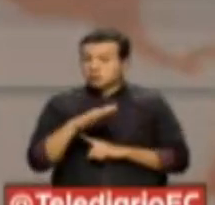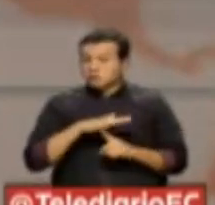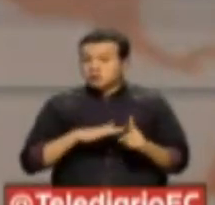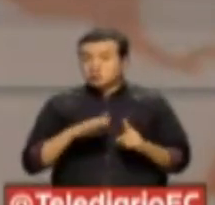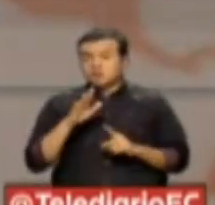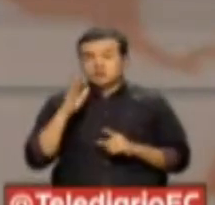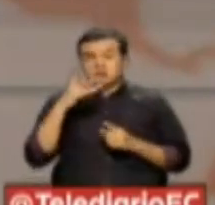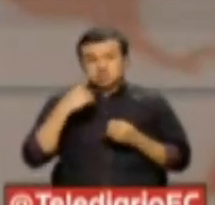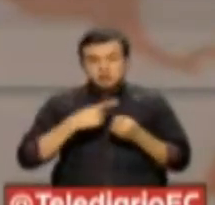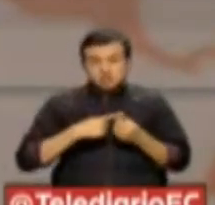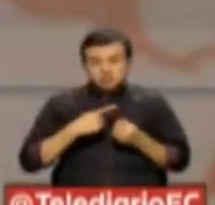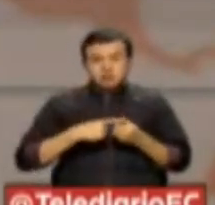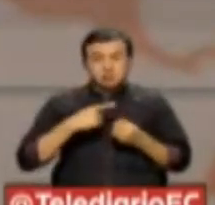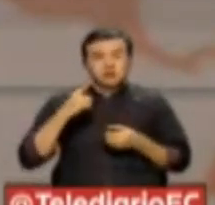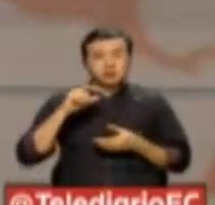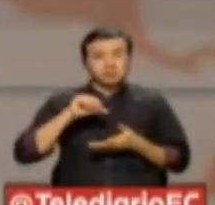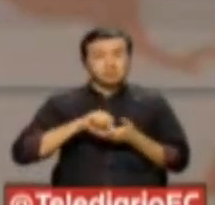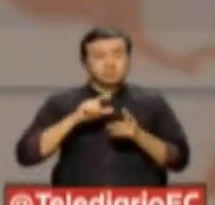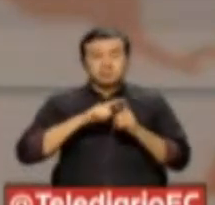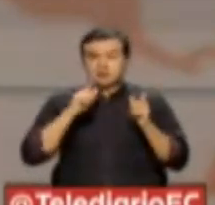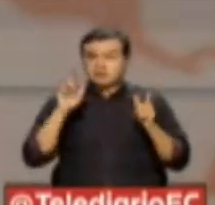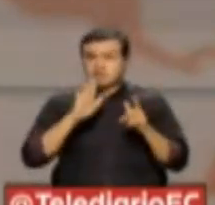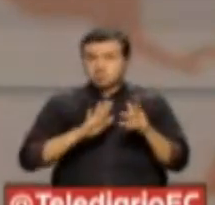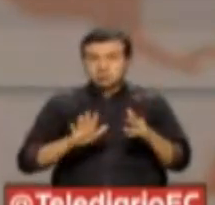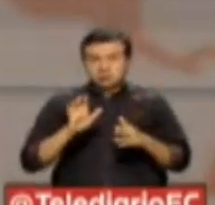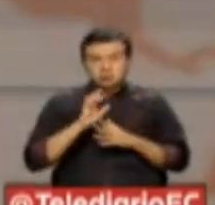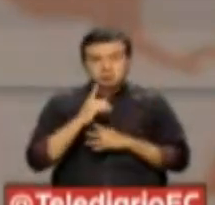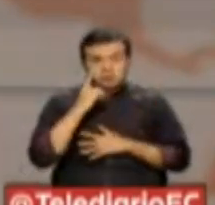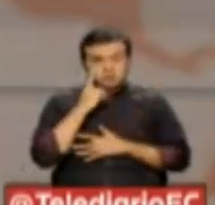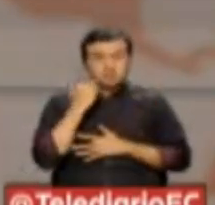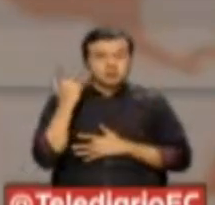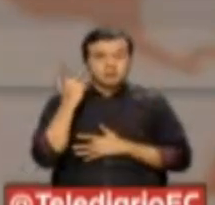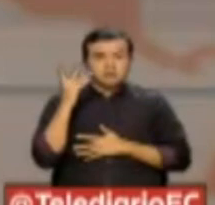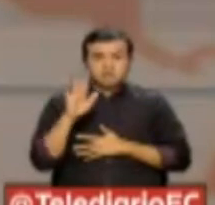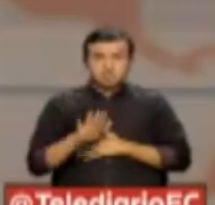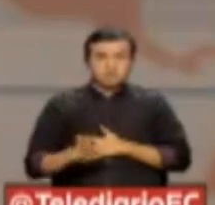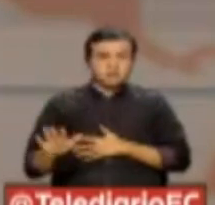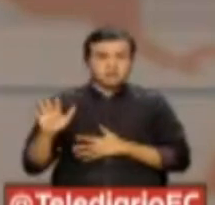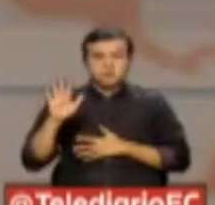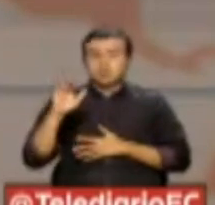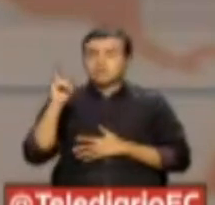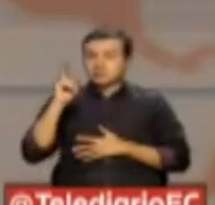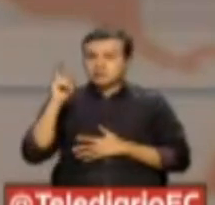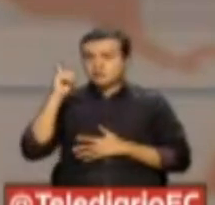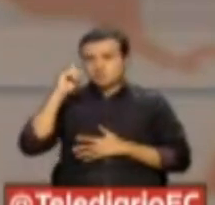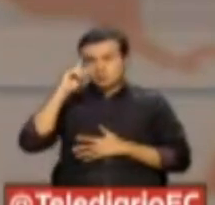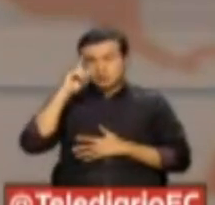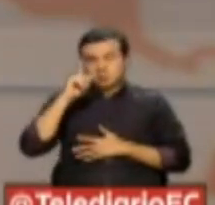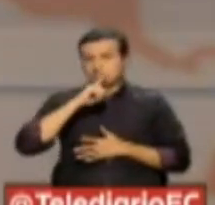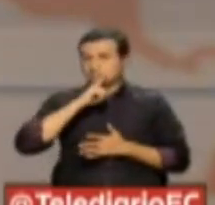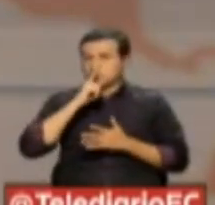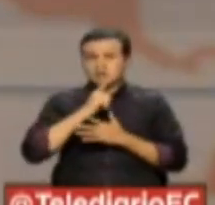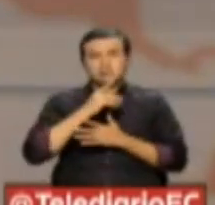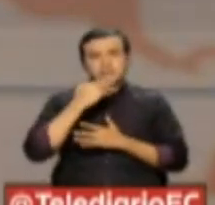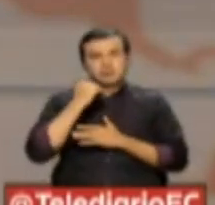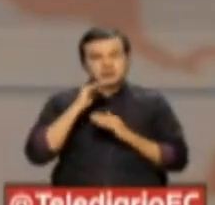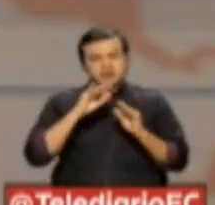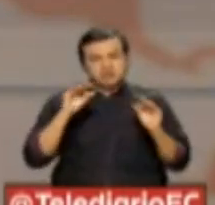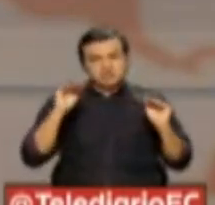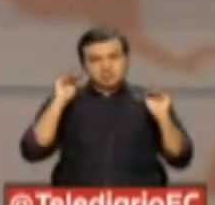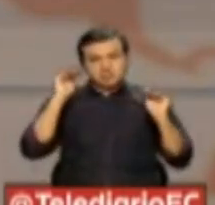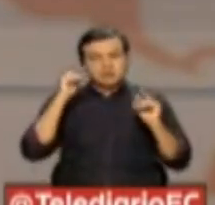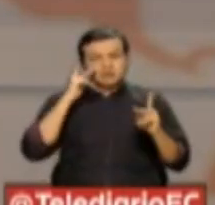de quito la ciudad más grande del país la capital de la república merece un gobierno de mejor condición